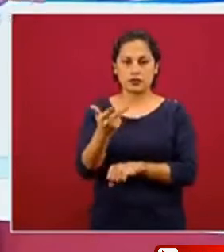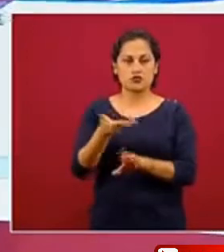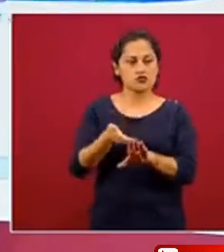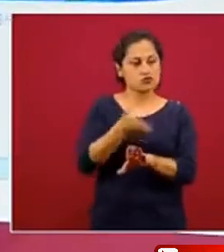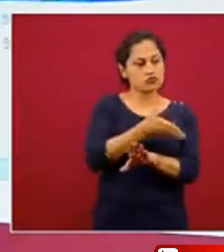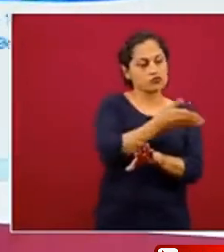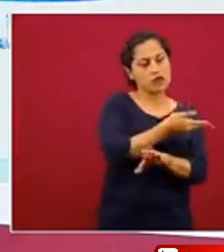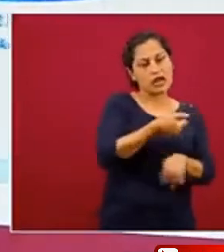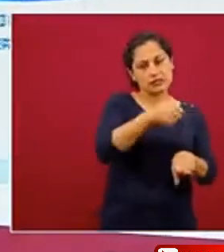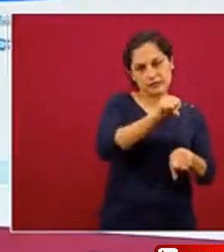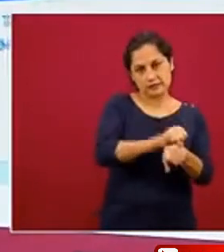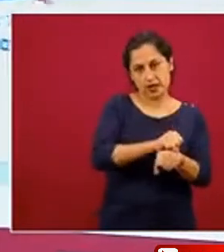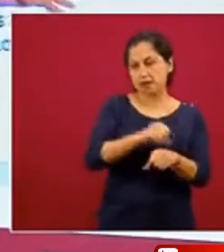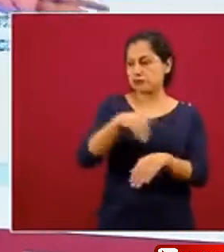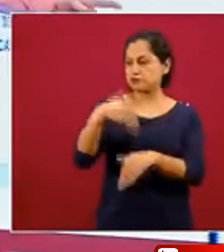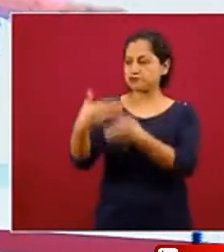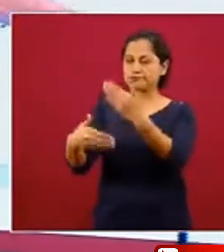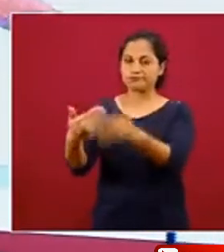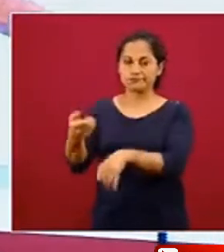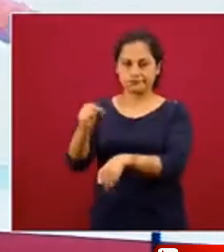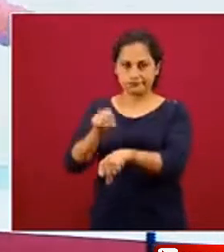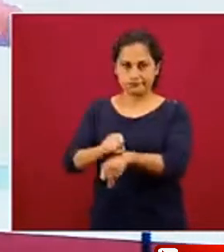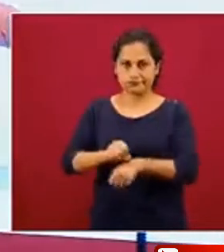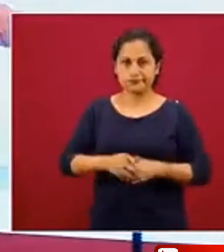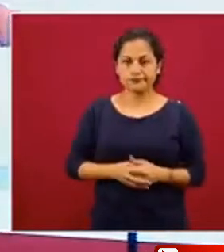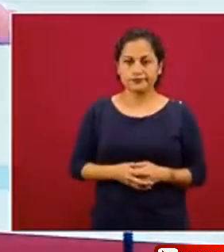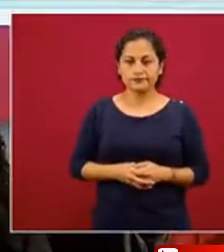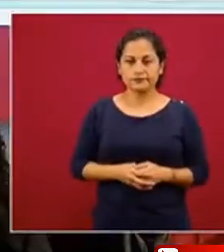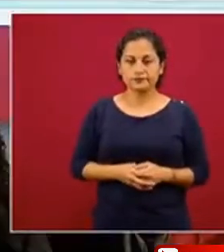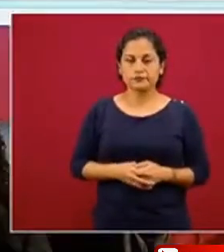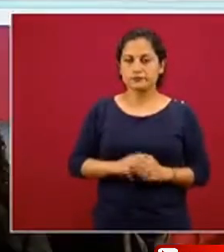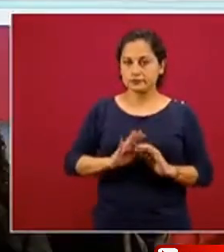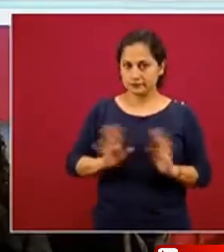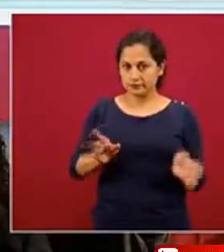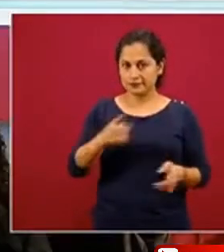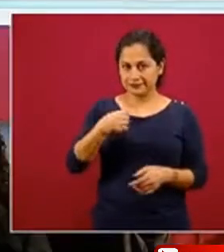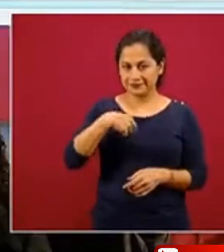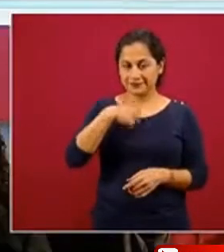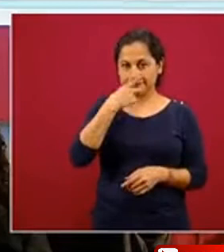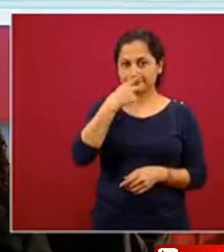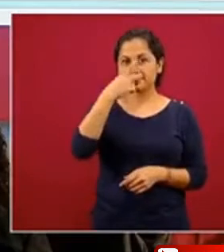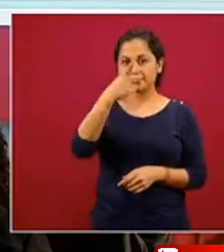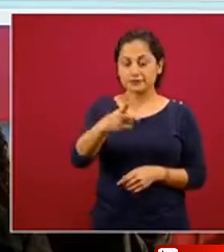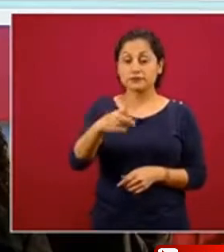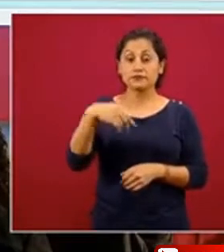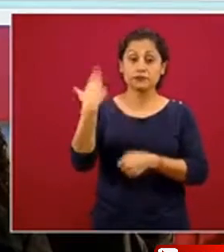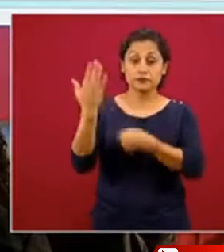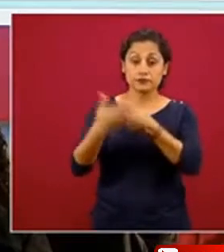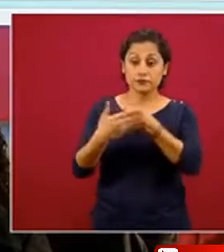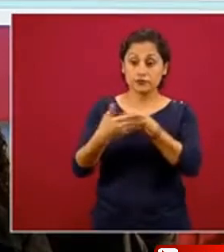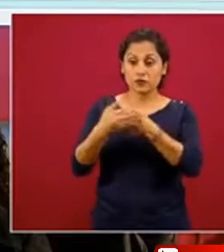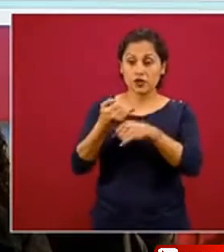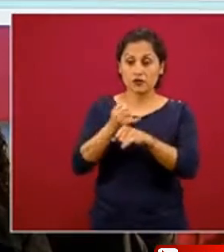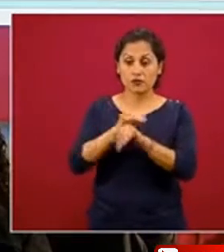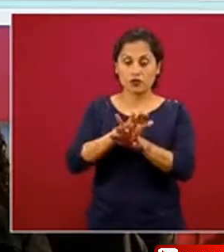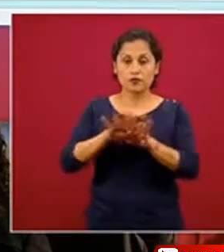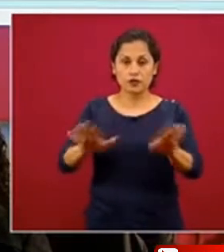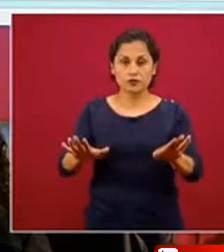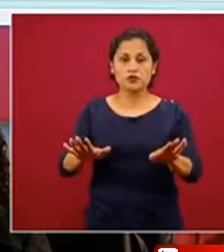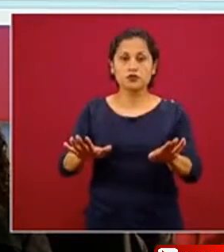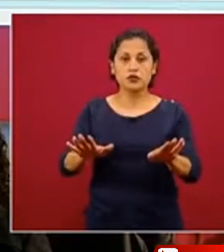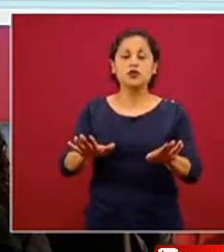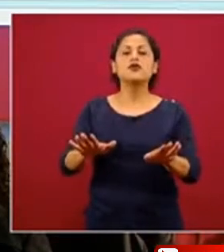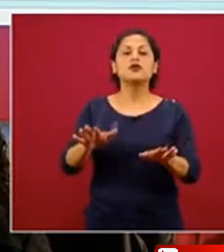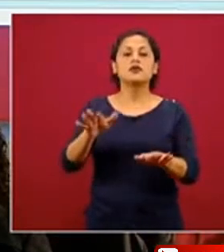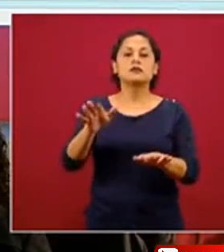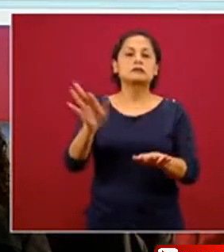hemos dicho, los datos más próximos pueden ser no informativos por el retardo natural en